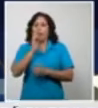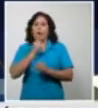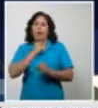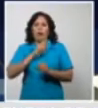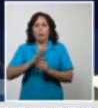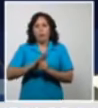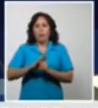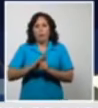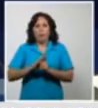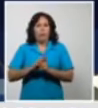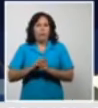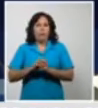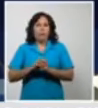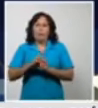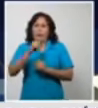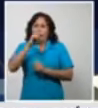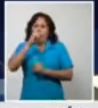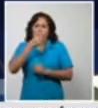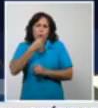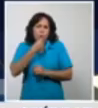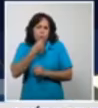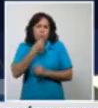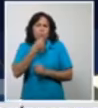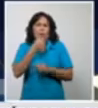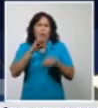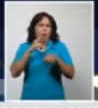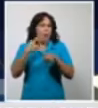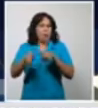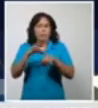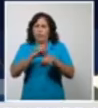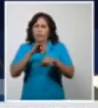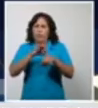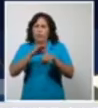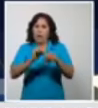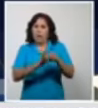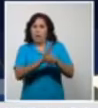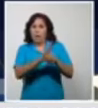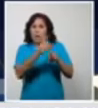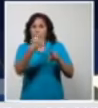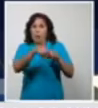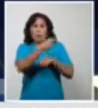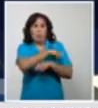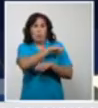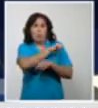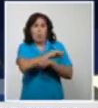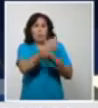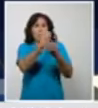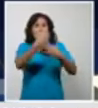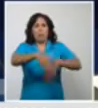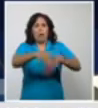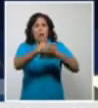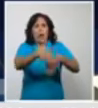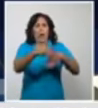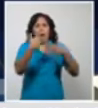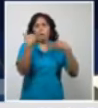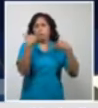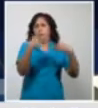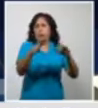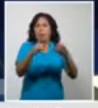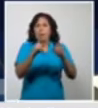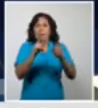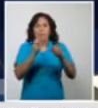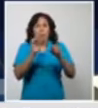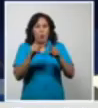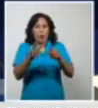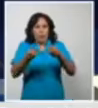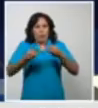tercera edad, enfermedades asociadas, y que el resto de la población pues se enfrente a